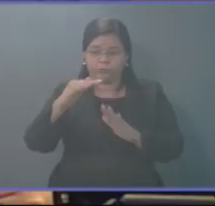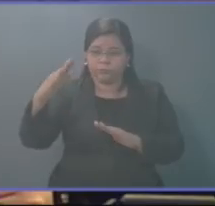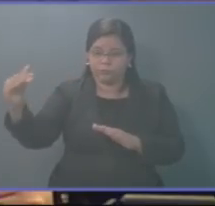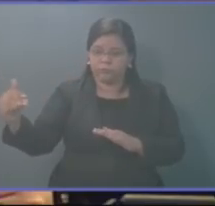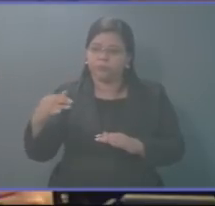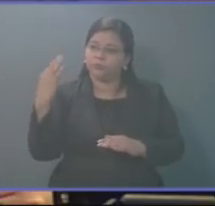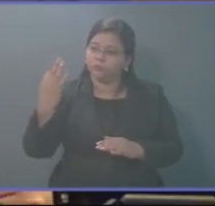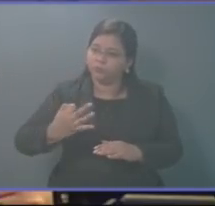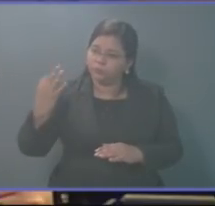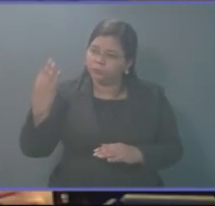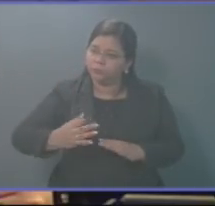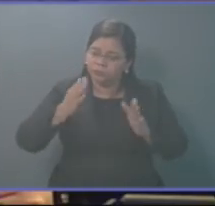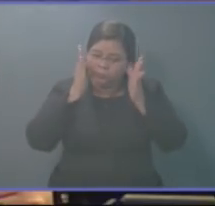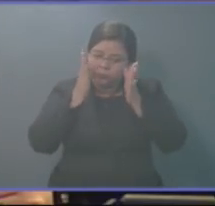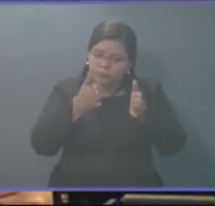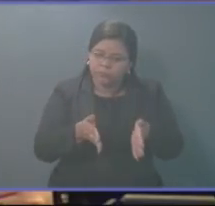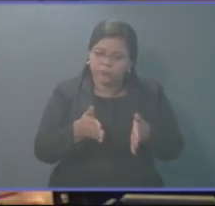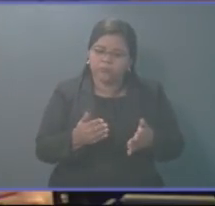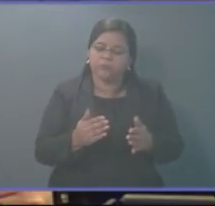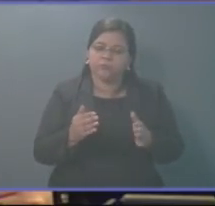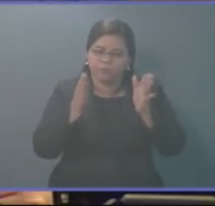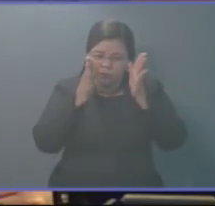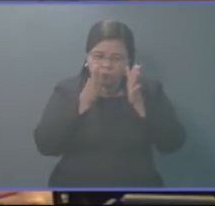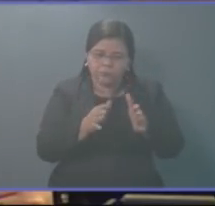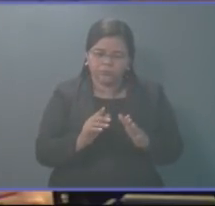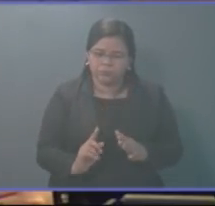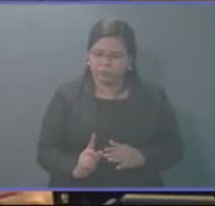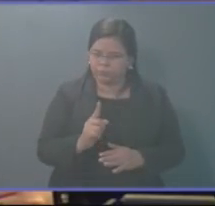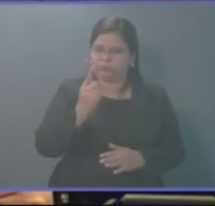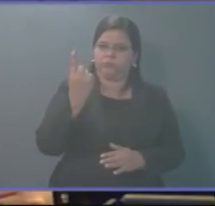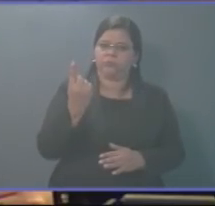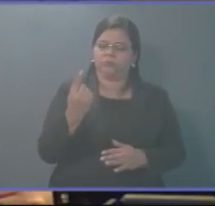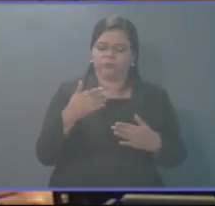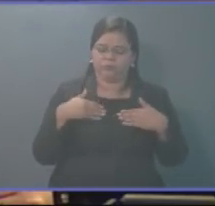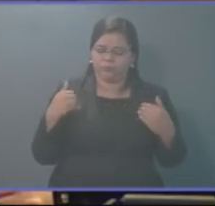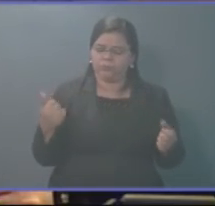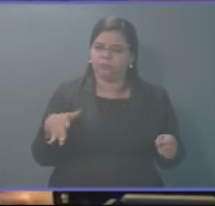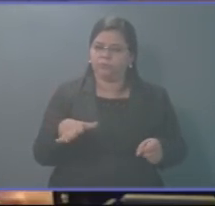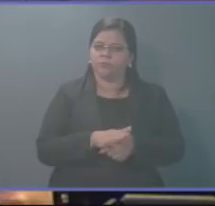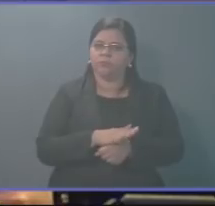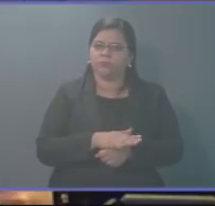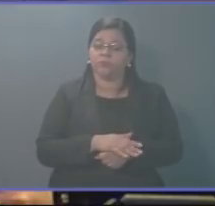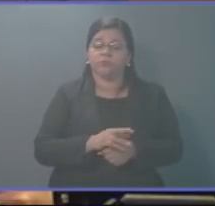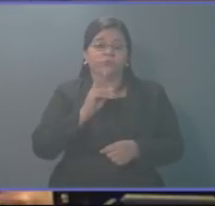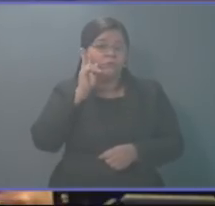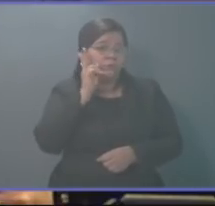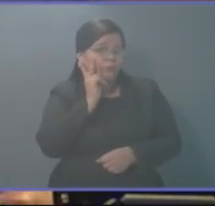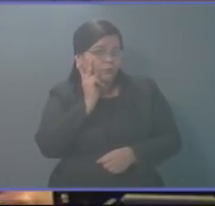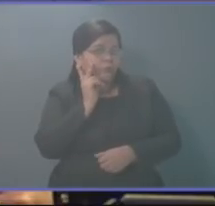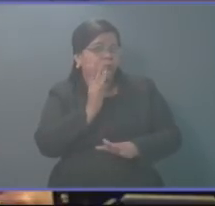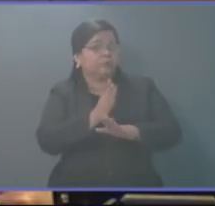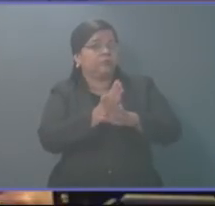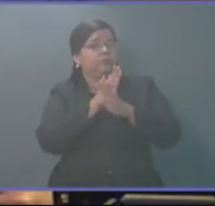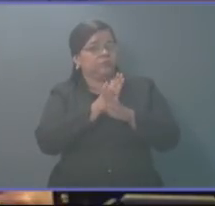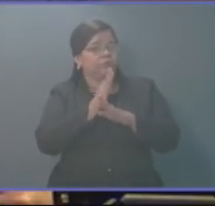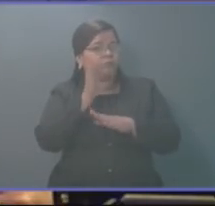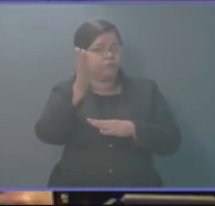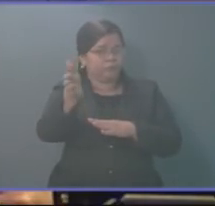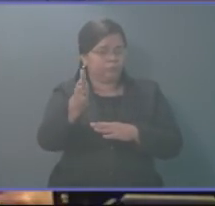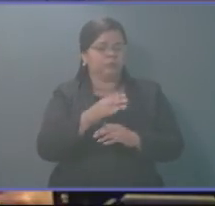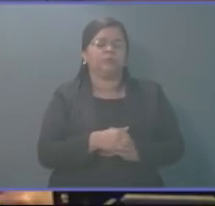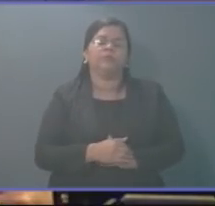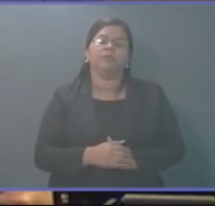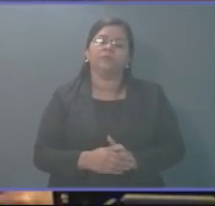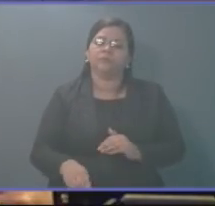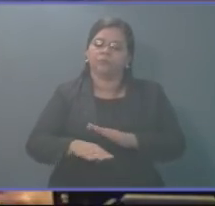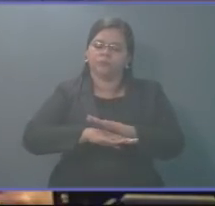ser con énfasis en la atención primaria de salud integral, esto es, prevención. De acuerdo a las notas